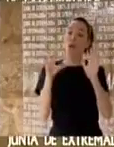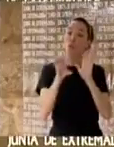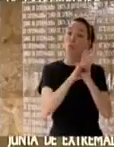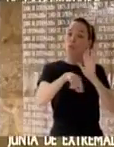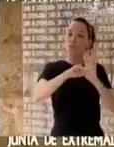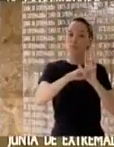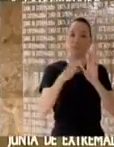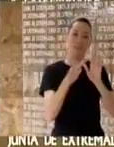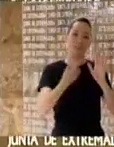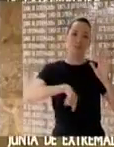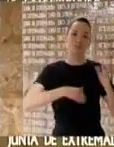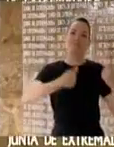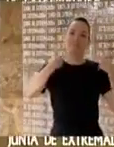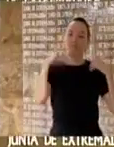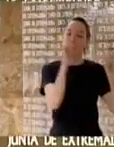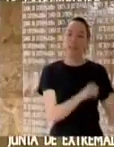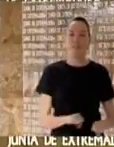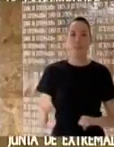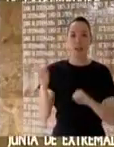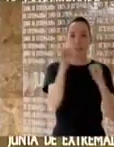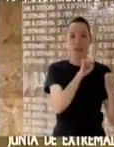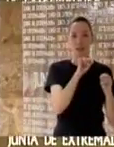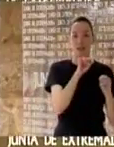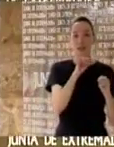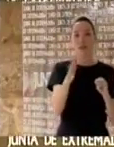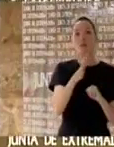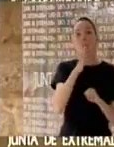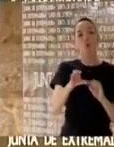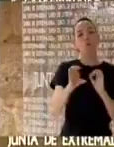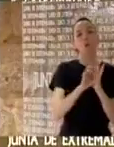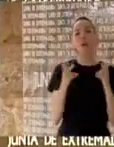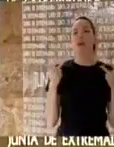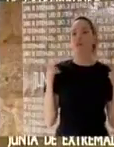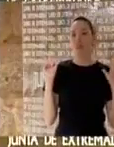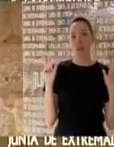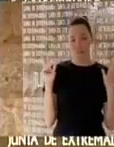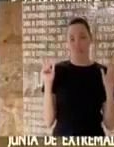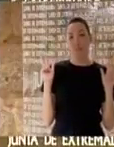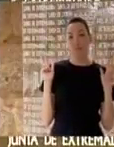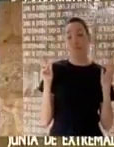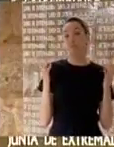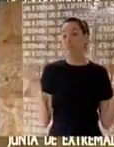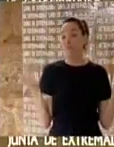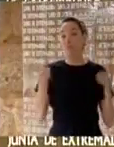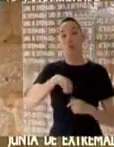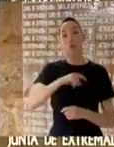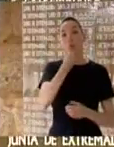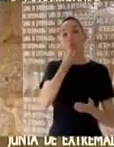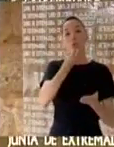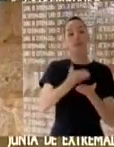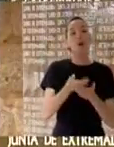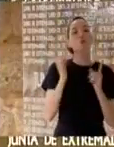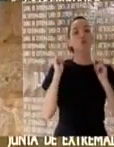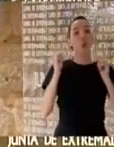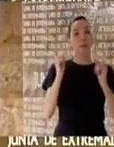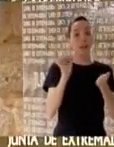que ser defendidos y tiene que exigirse la lealtad constitucional debida. Y en ese sentido, no solamente hemos propuesto la modificación